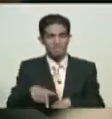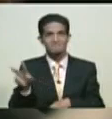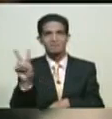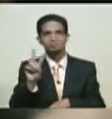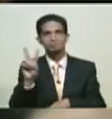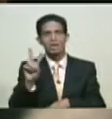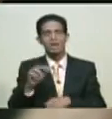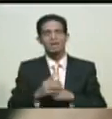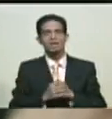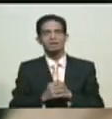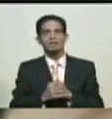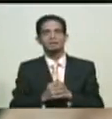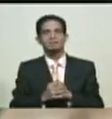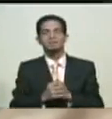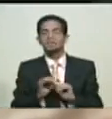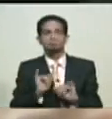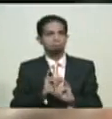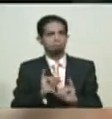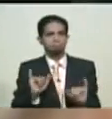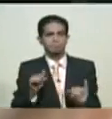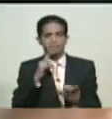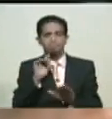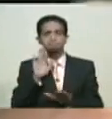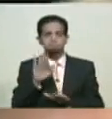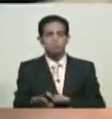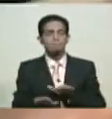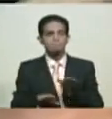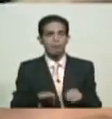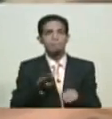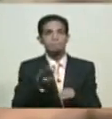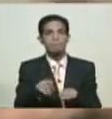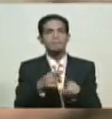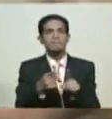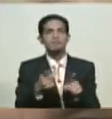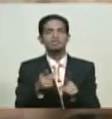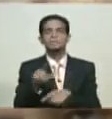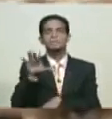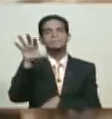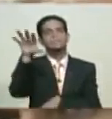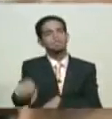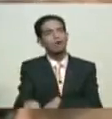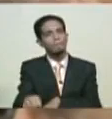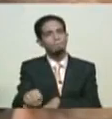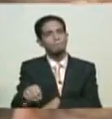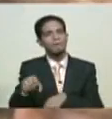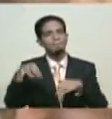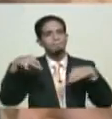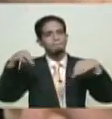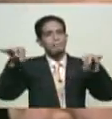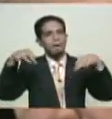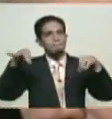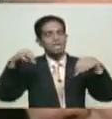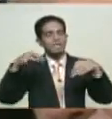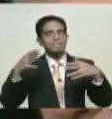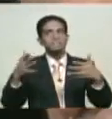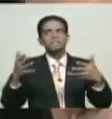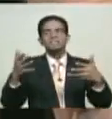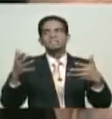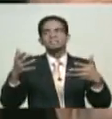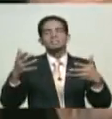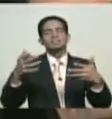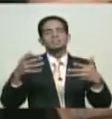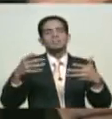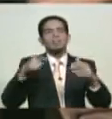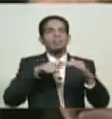estamos ya haciendo los pasos pero a veces para comprar las bobinas de papel necesitamos cruzar los mares los océanos